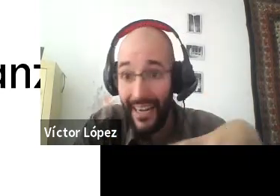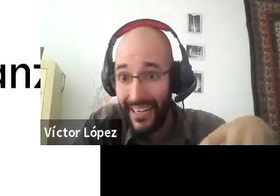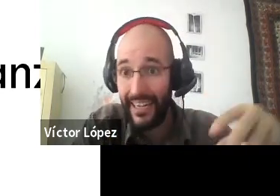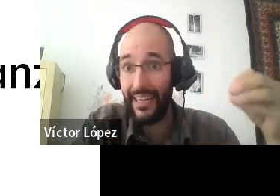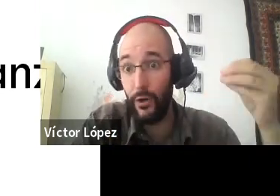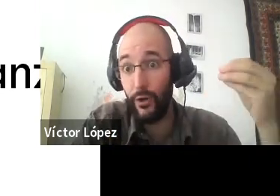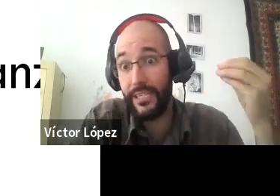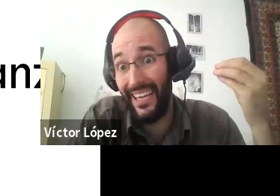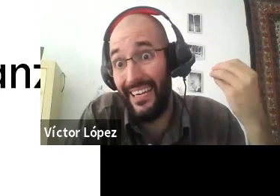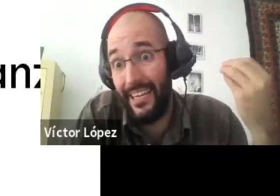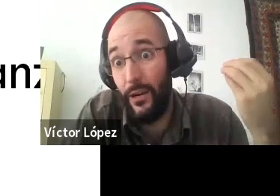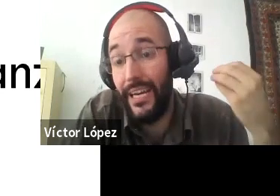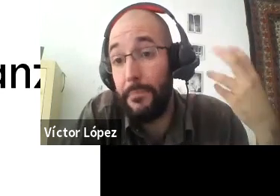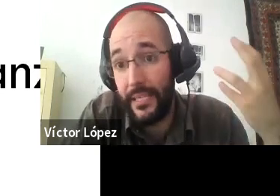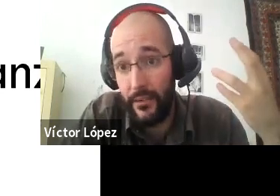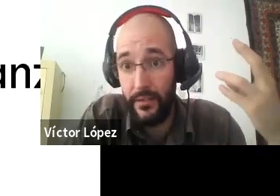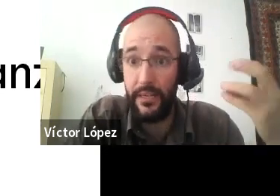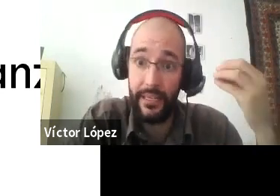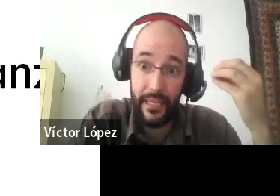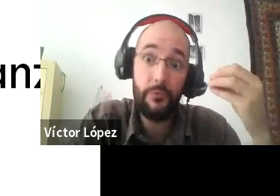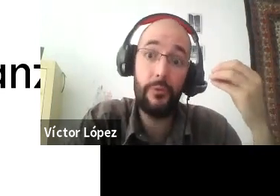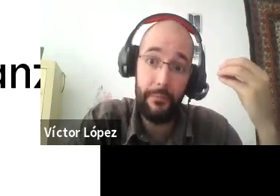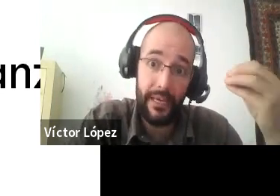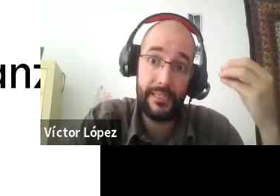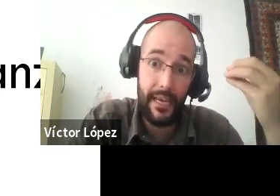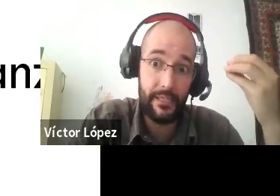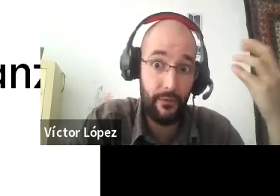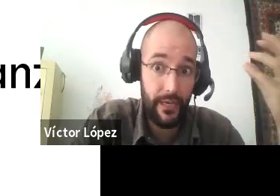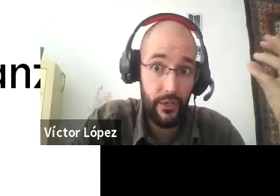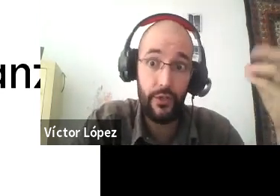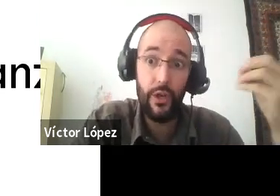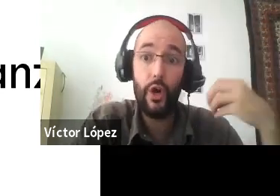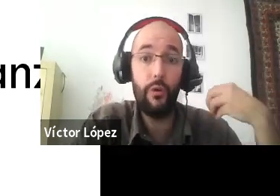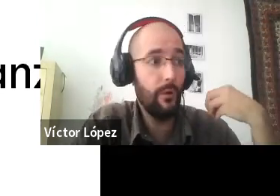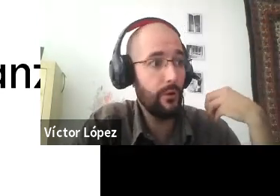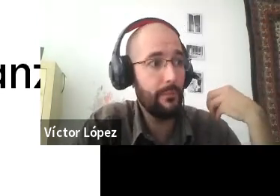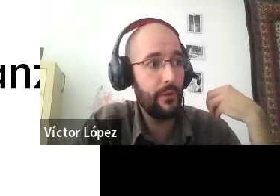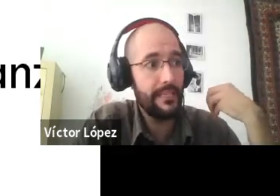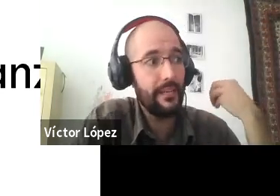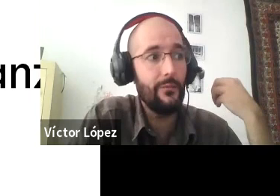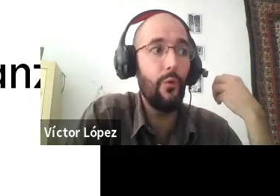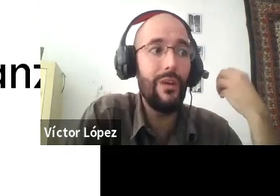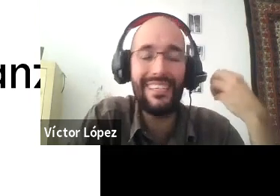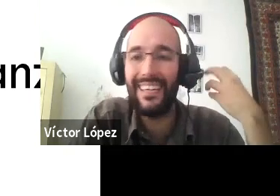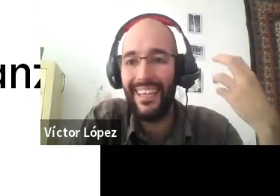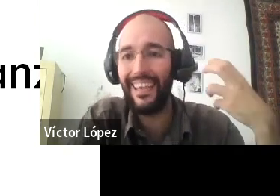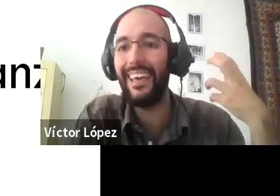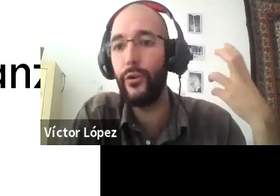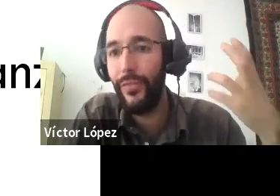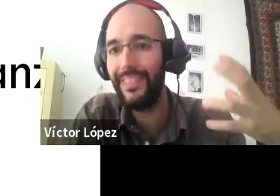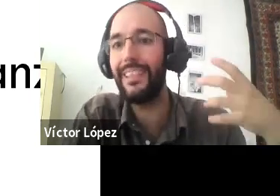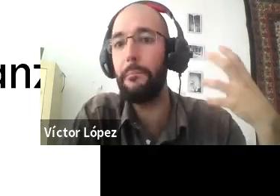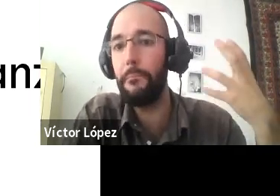se marca lo que es en el IPSE, ¿no? El Inquiry-Based Science Education, como lo que podría ser como una